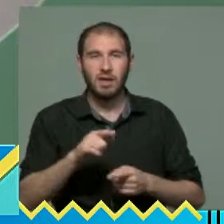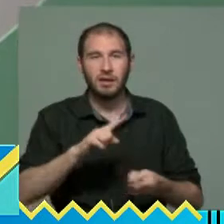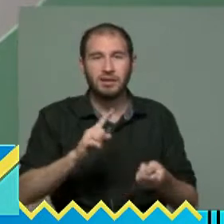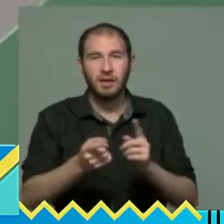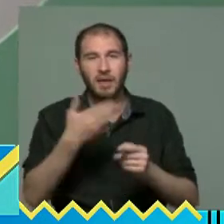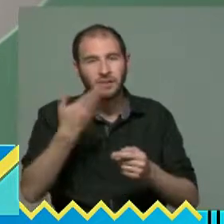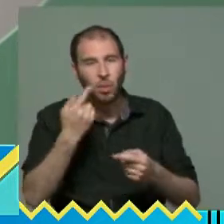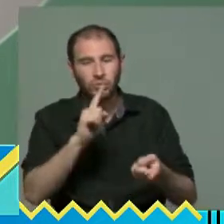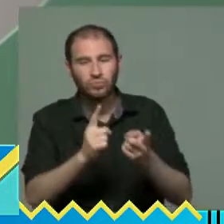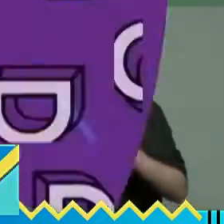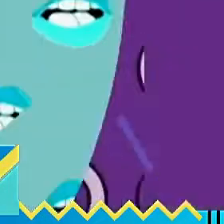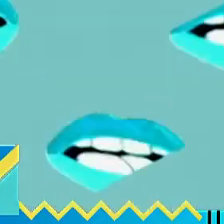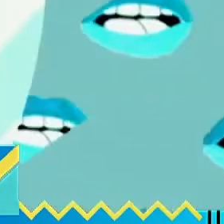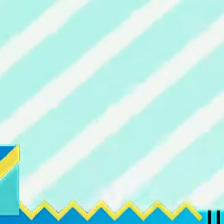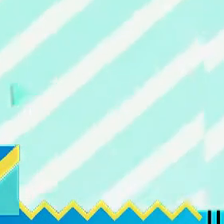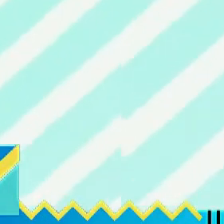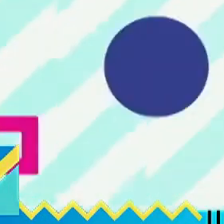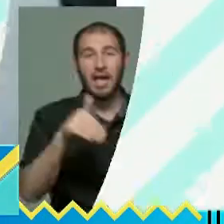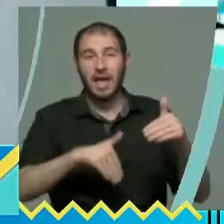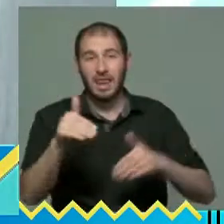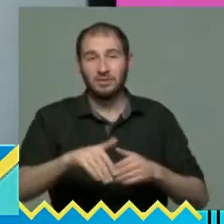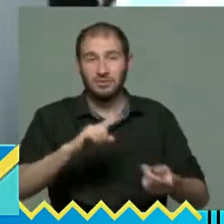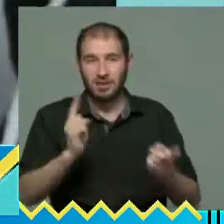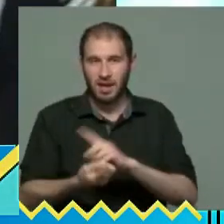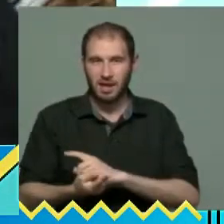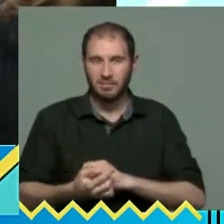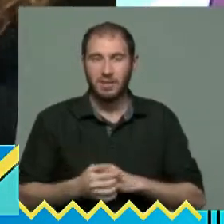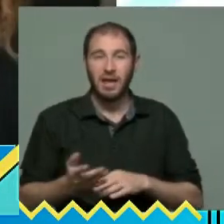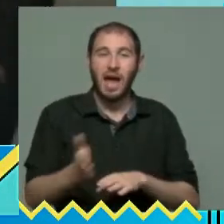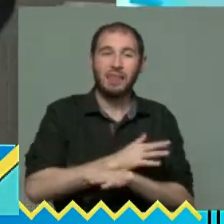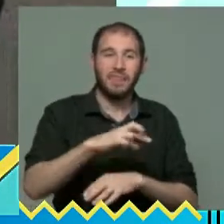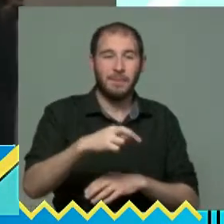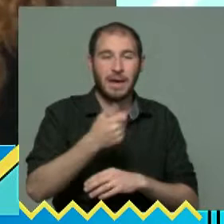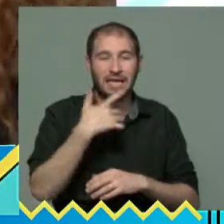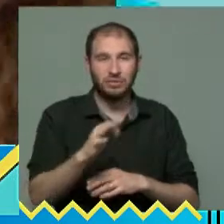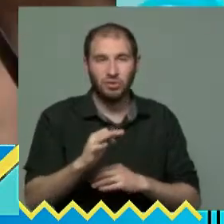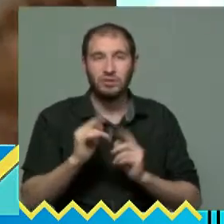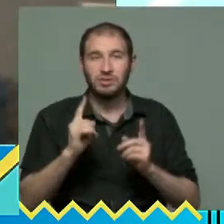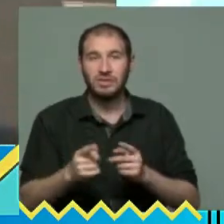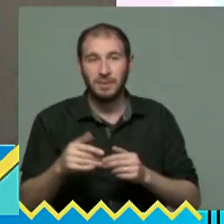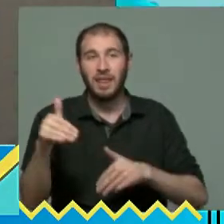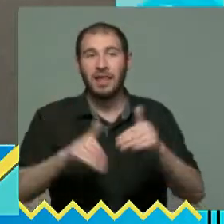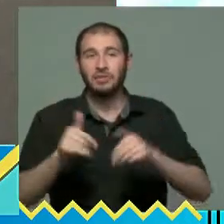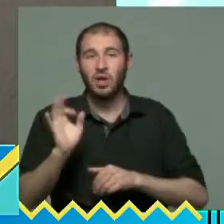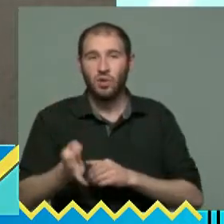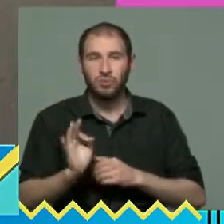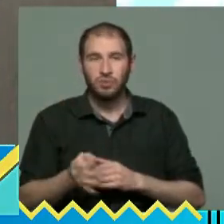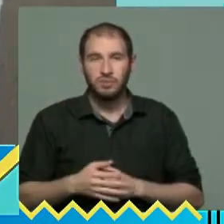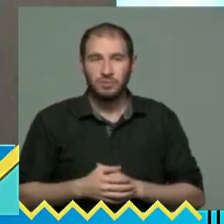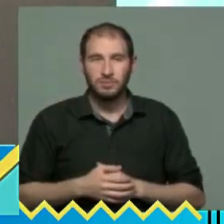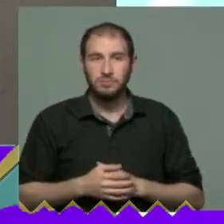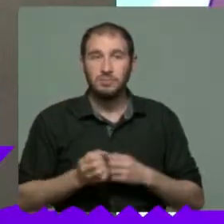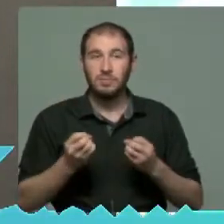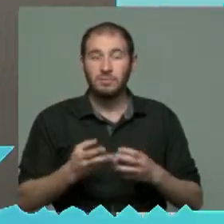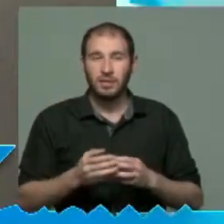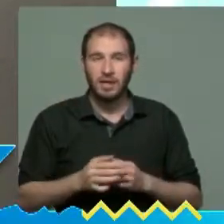su discurso durante todas las elecciones, sobre todo antes de las PASO y de cara a las elecciones de octubre, sobre todo